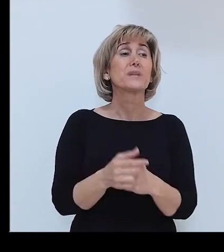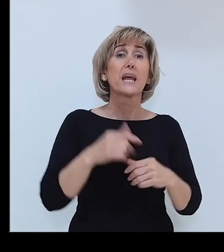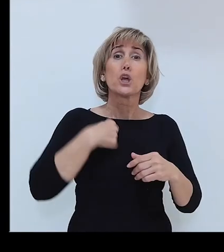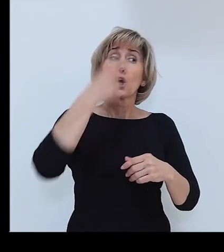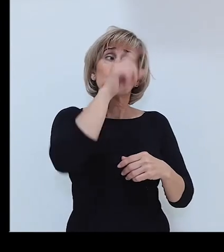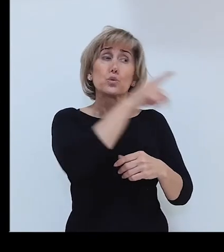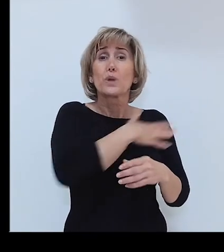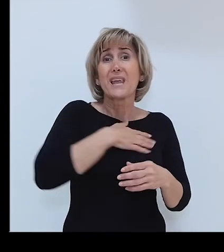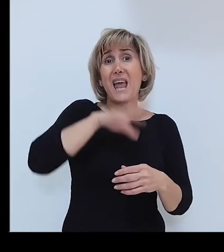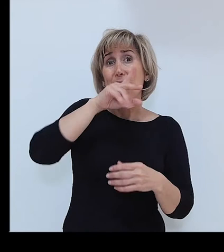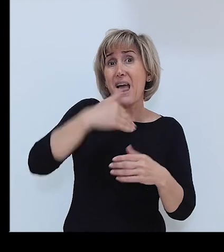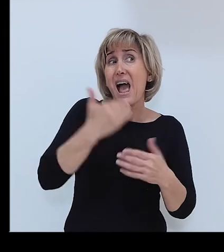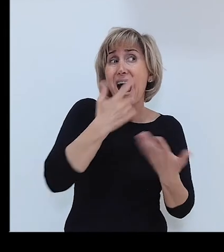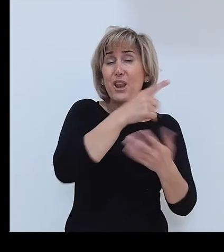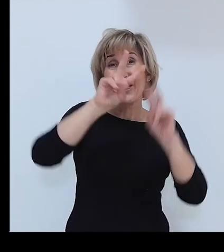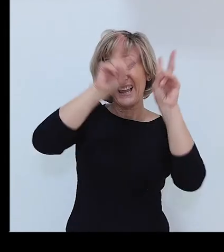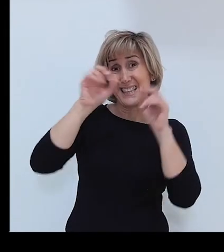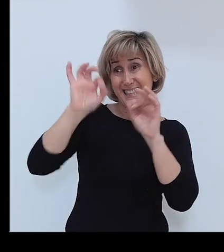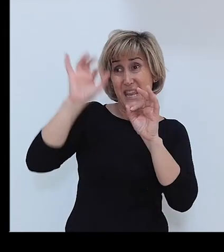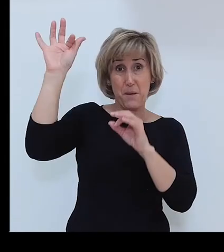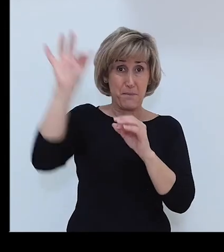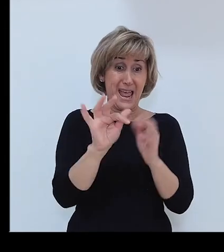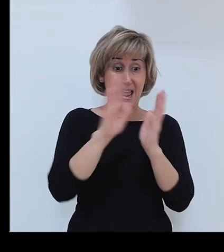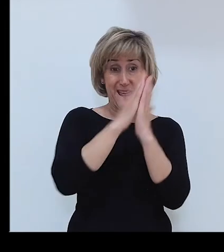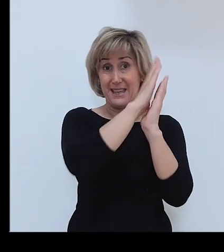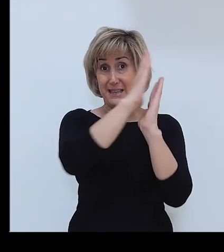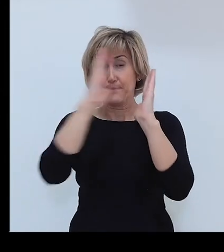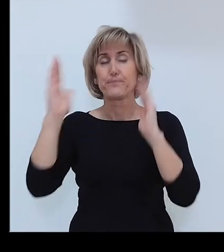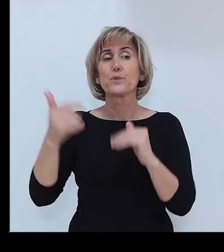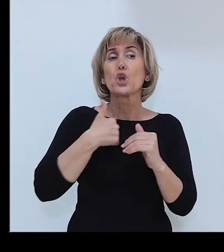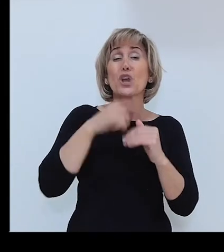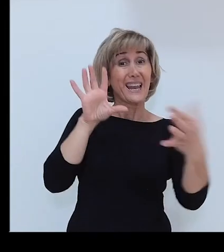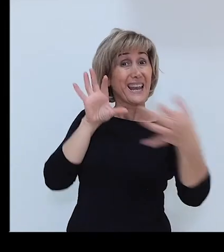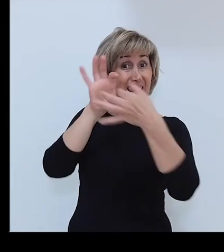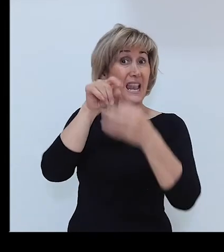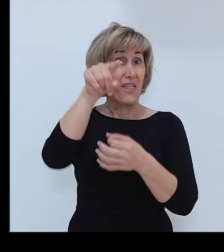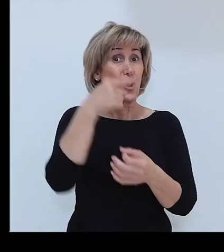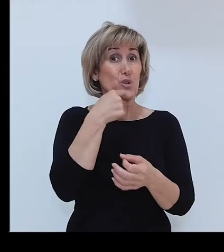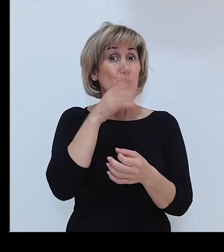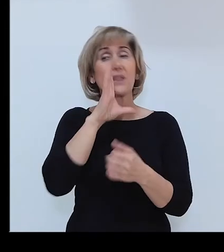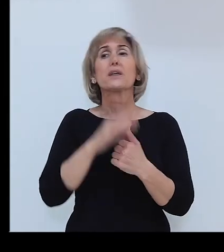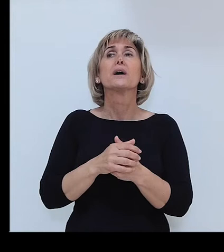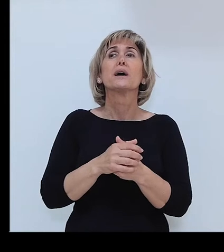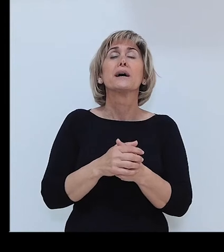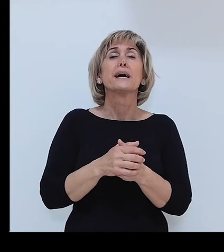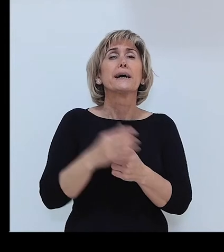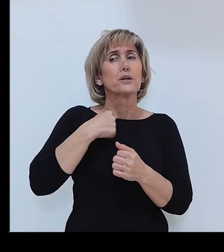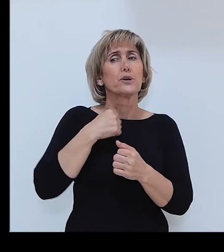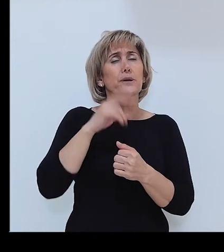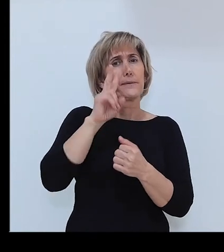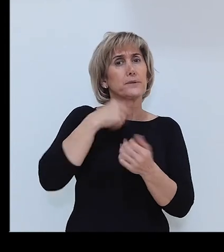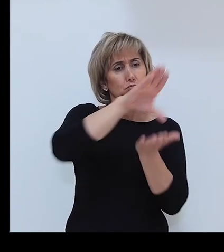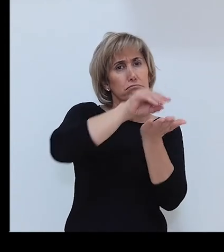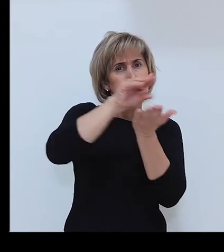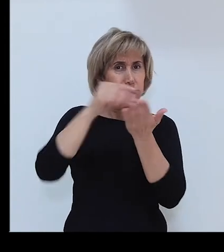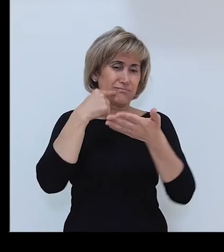aportar algún comentario Bueno, yo a creo la que, biografía. claro, yo en relación a las cuestiones que habéis comentado,